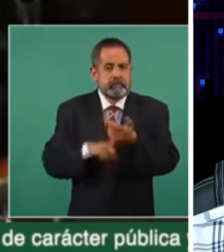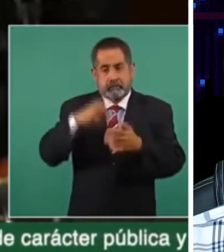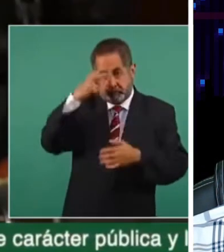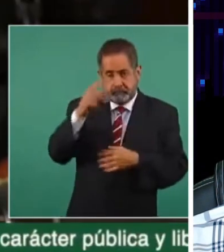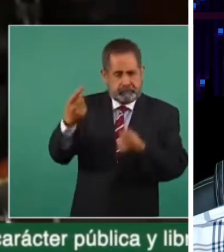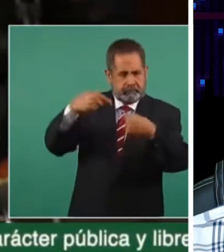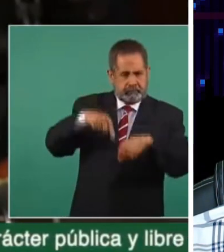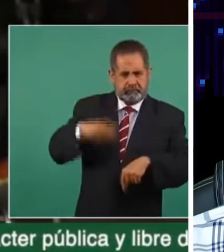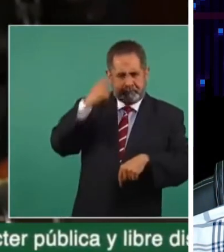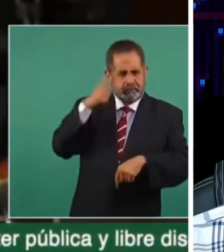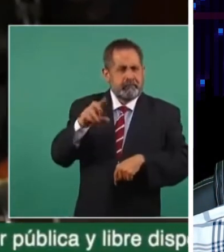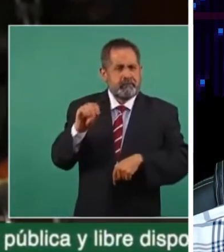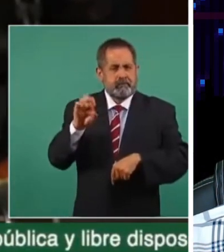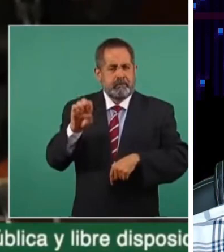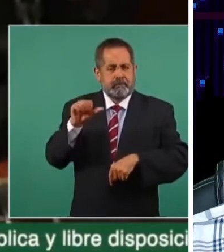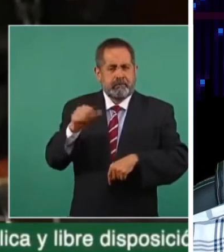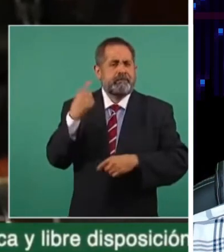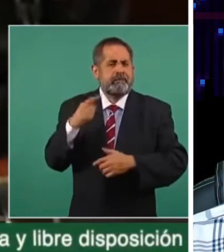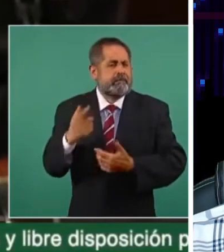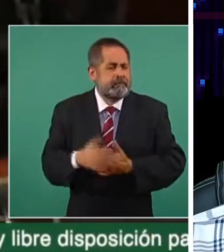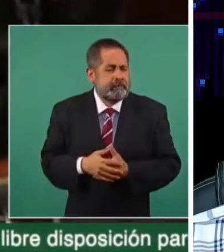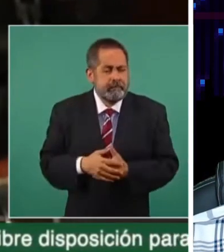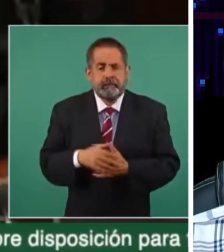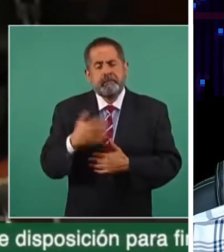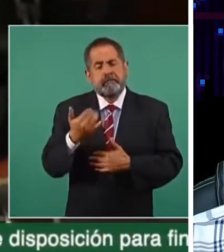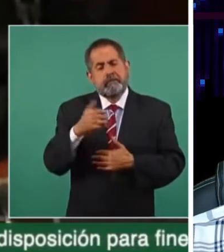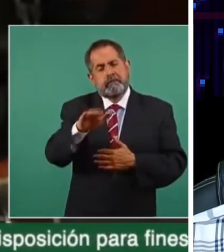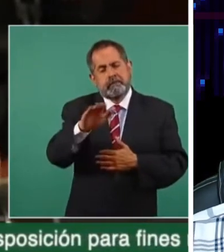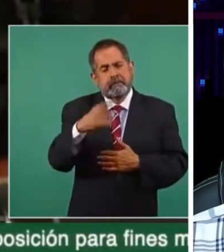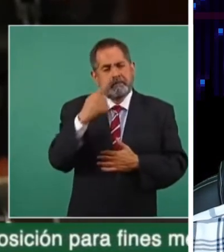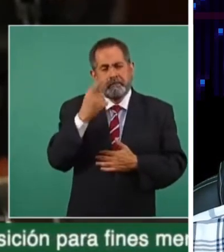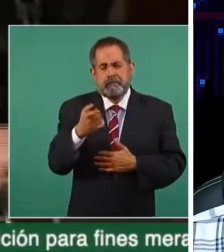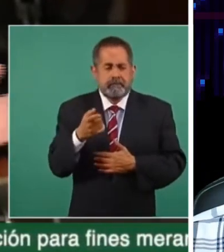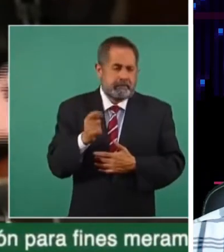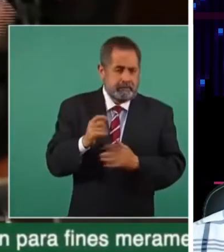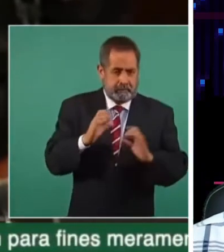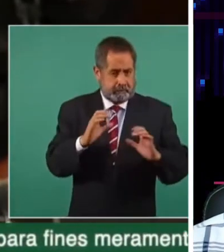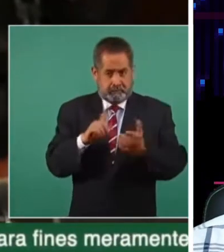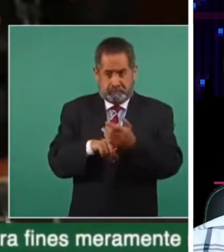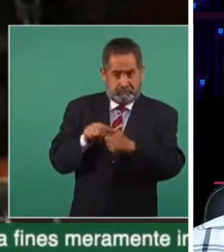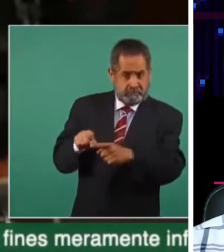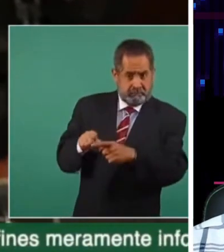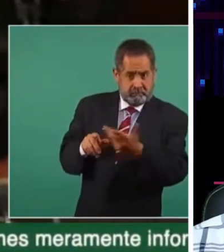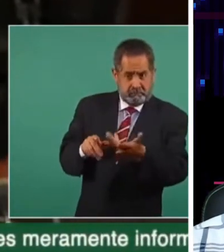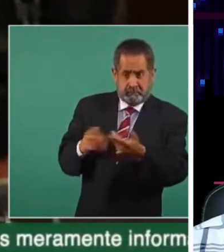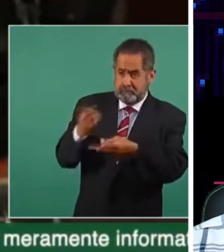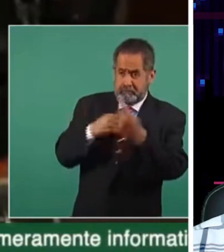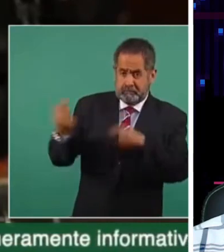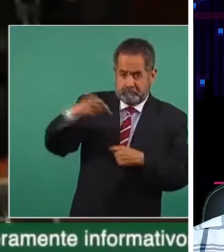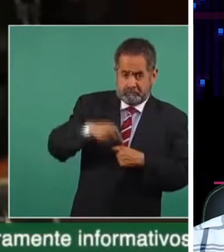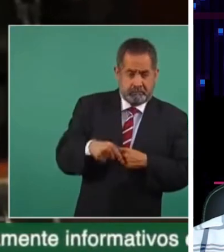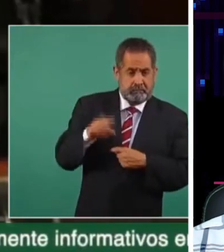México? Y si para usted es se tiene que tener mucho cuidado con lo que venga